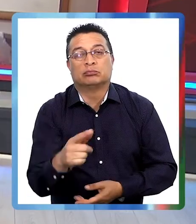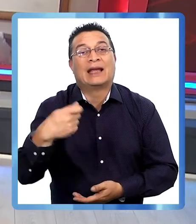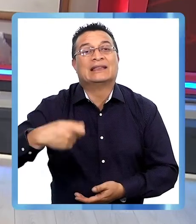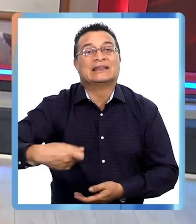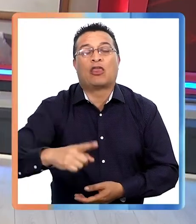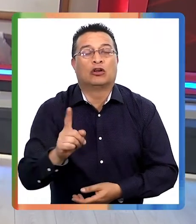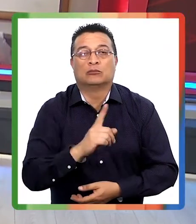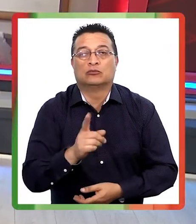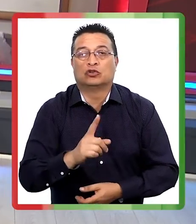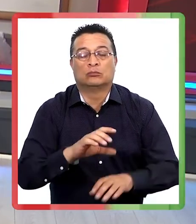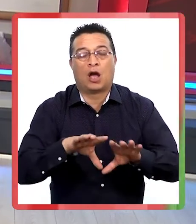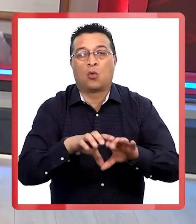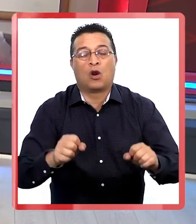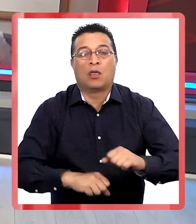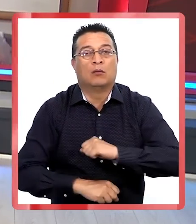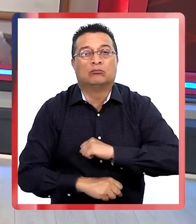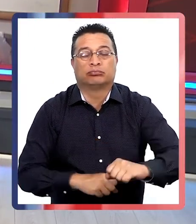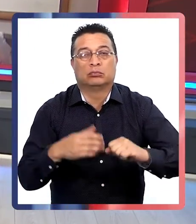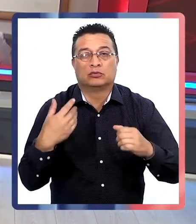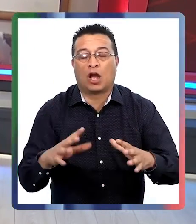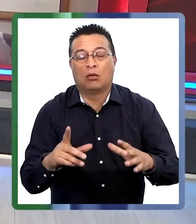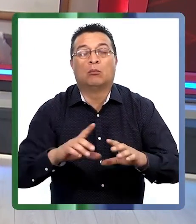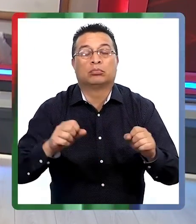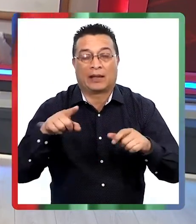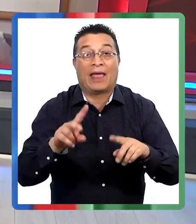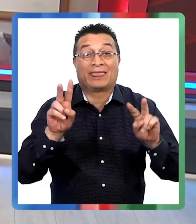porque los senadores no honraron el acuerdo que habíamos alcanzado con la